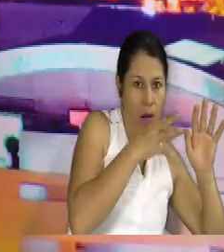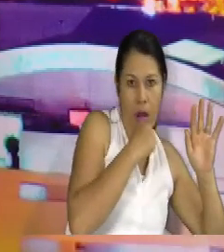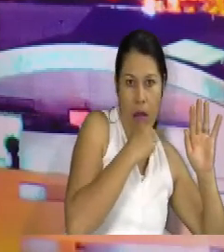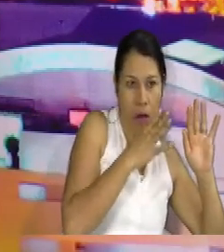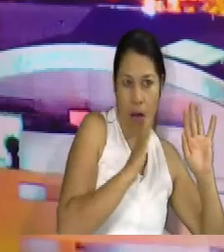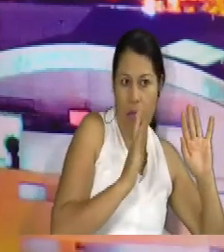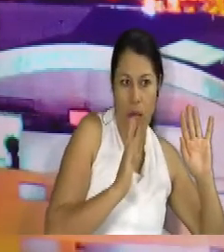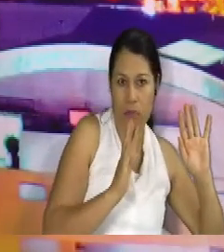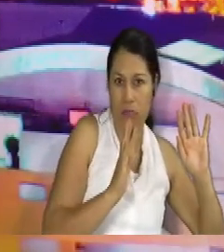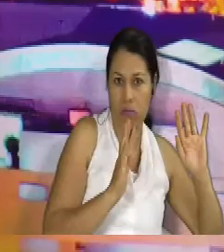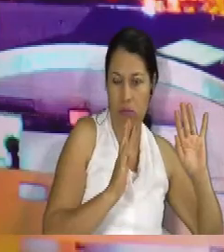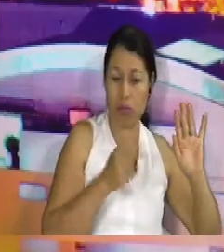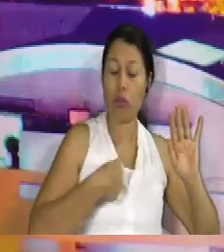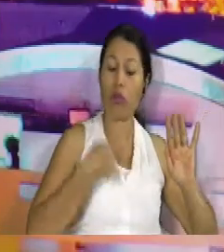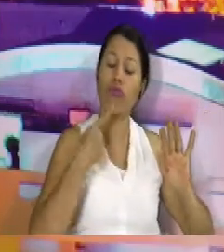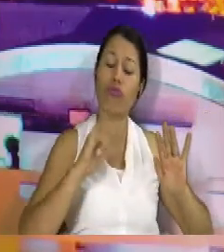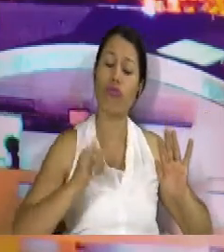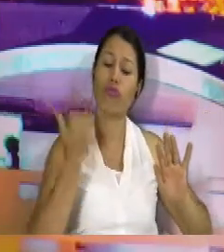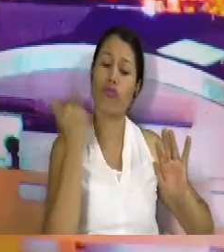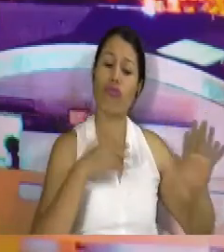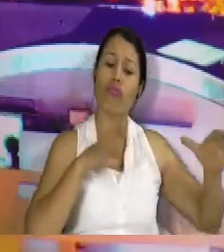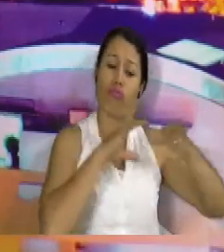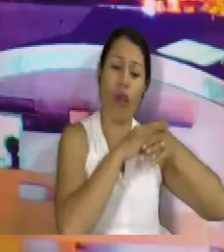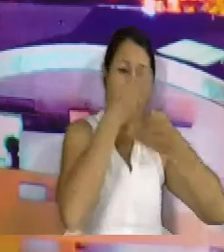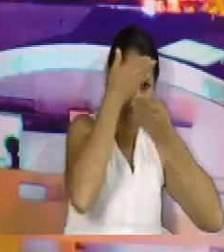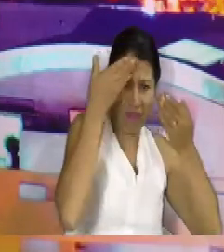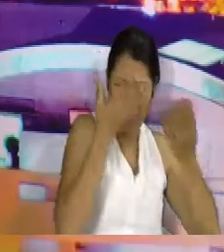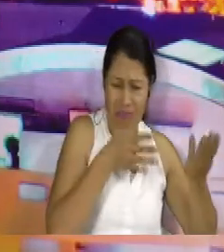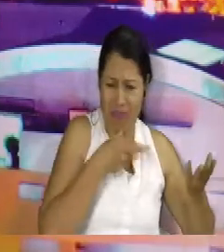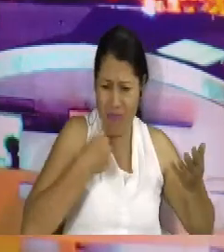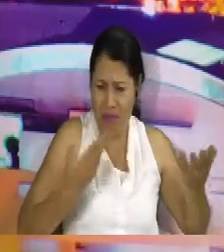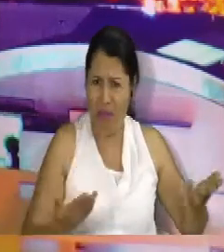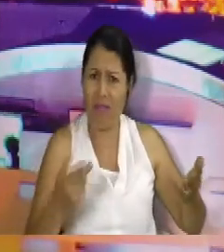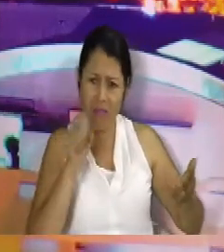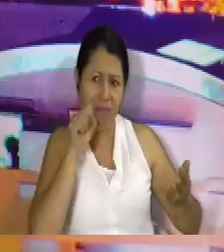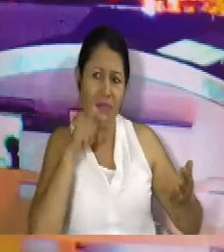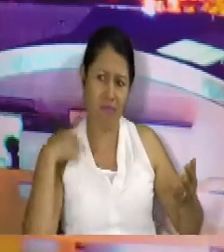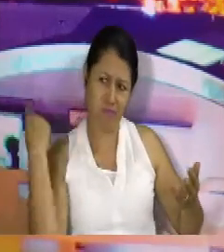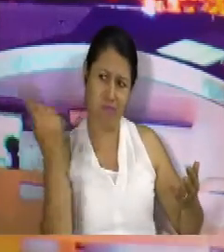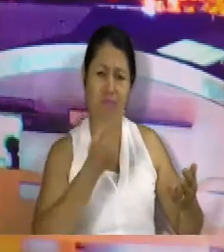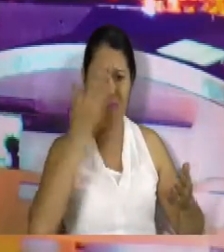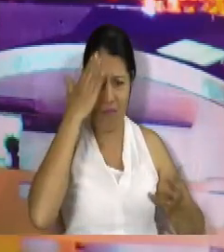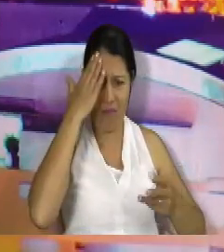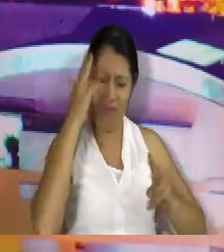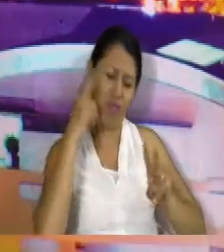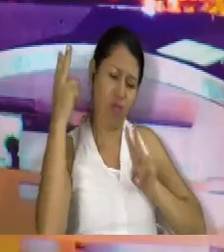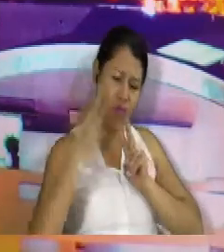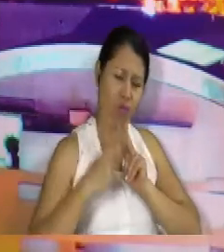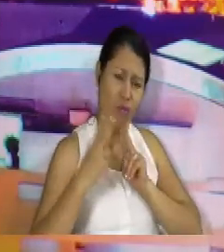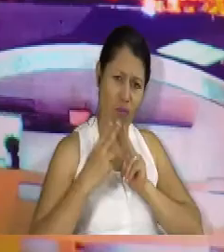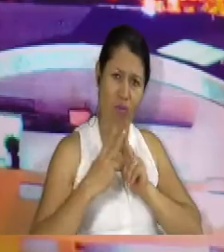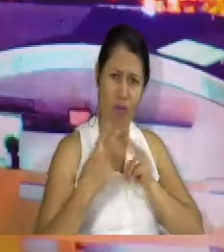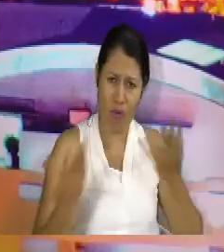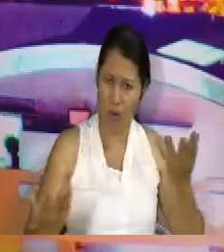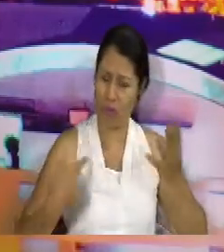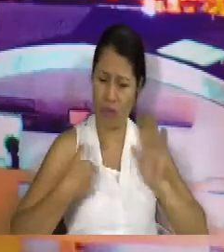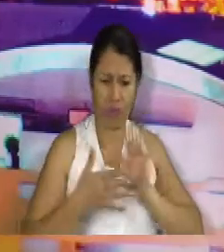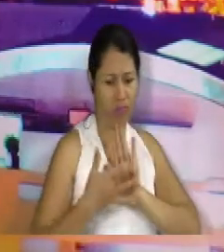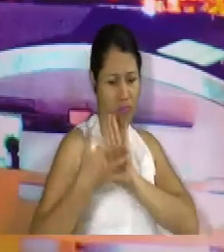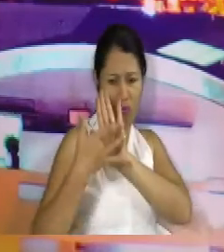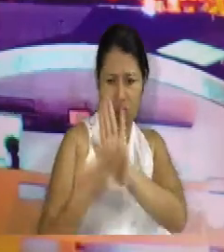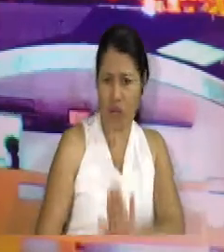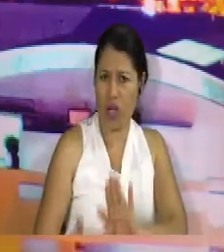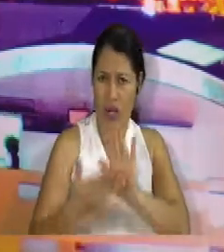reconocido porque no ha sido así, Barranca Bermeja me conoce, que siempre he actuado de cara a la población y mis actos han sido públicos. He sido hombre